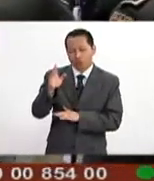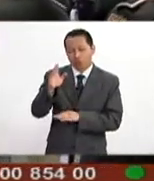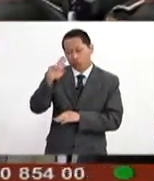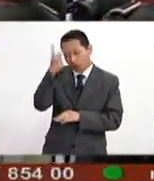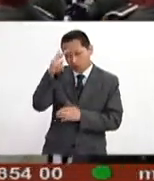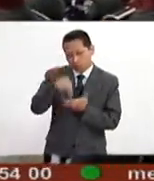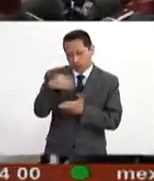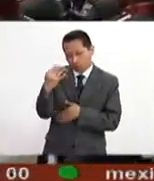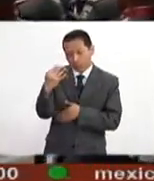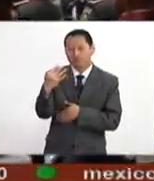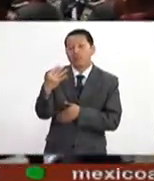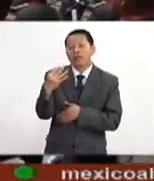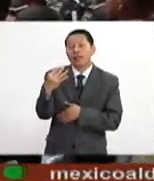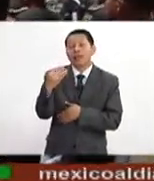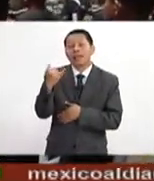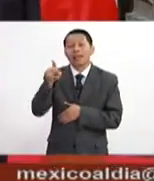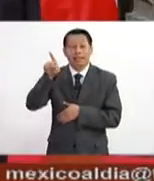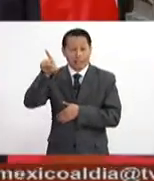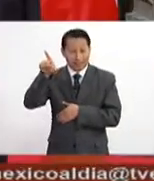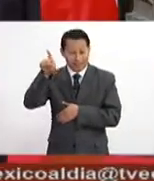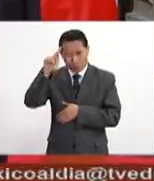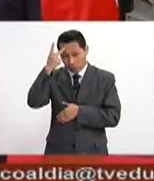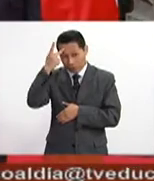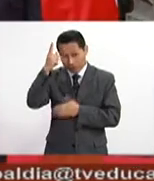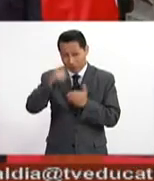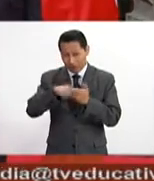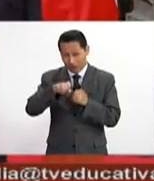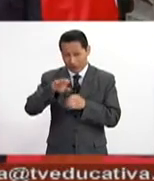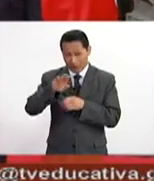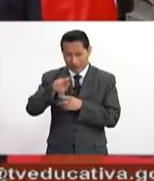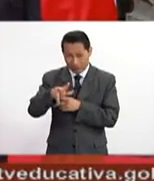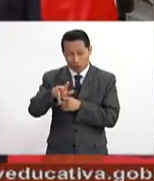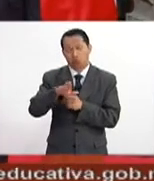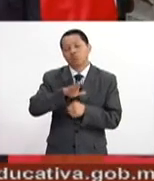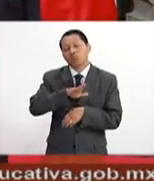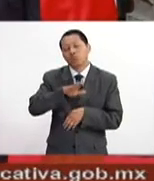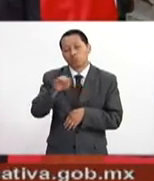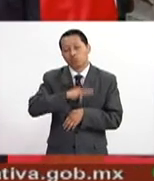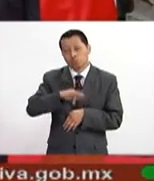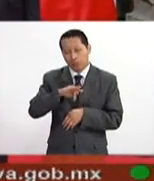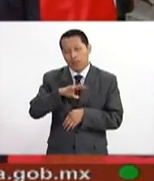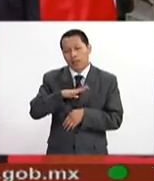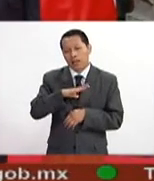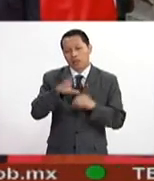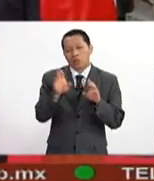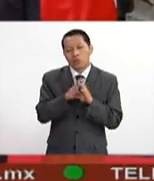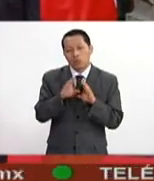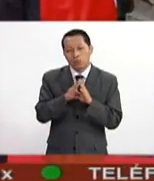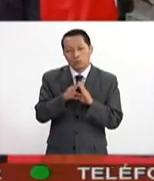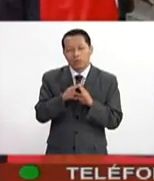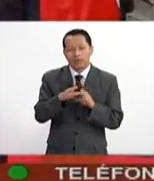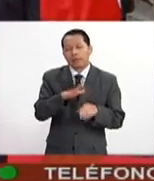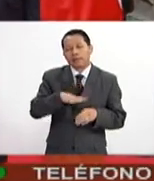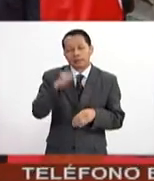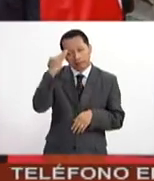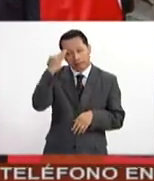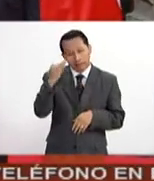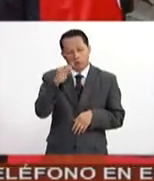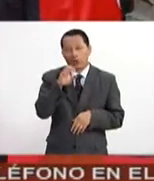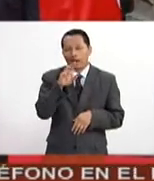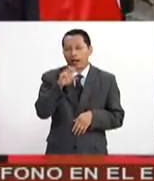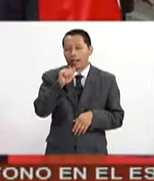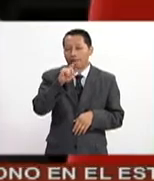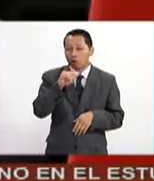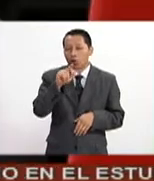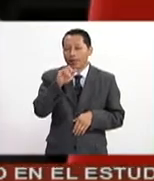primer ministro Jerzy Buzek lo hizo en 1998, que fue una visita de Estado en épocas de Ernesto Zedillo. La verdad es